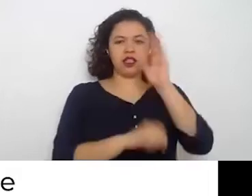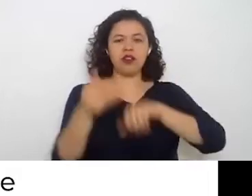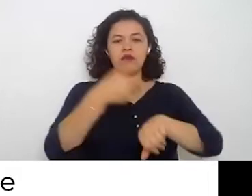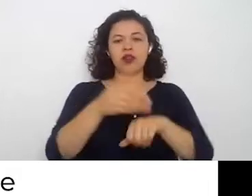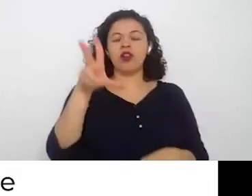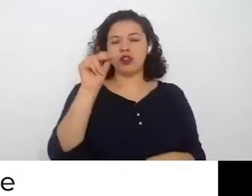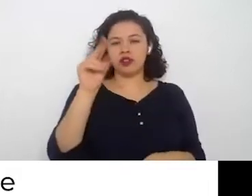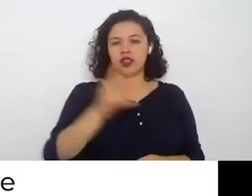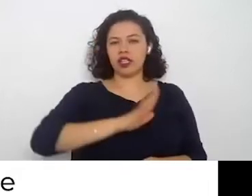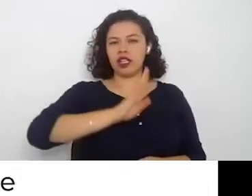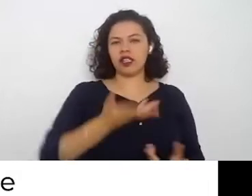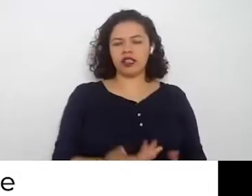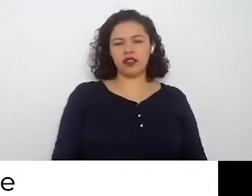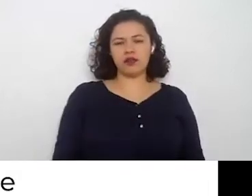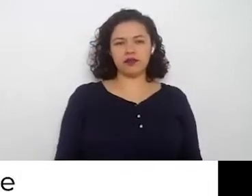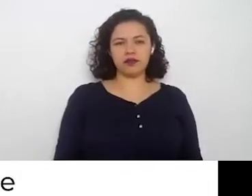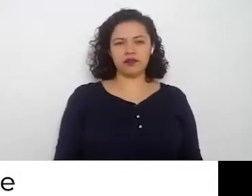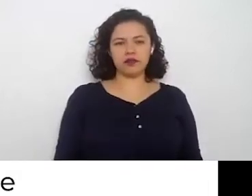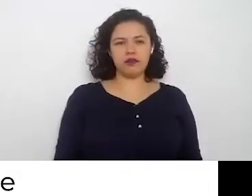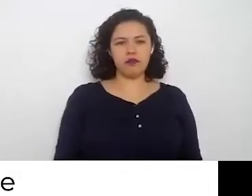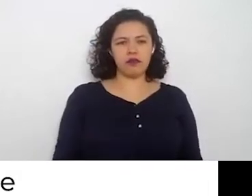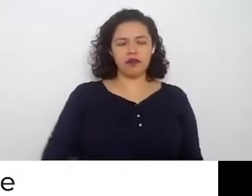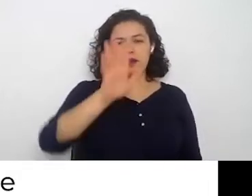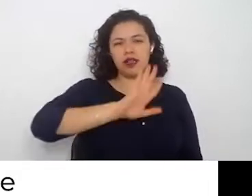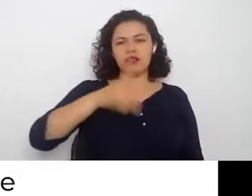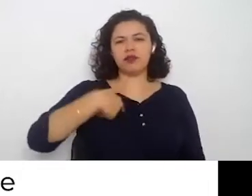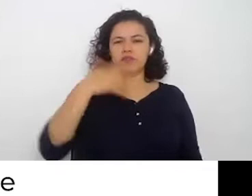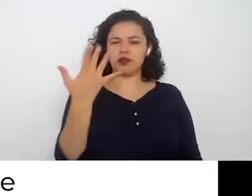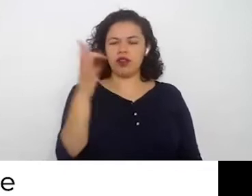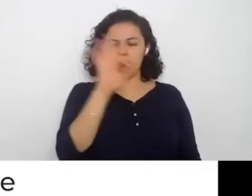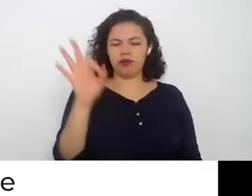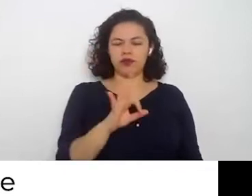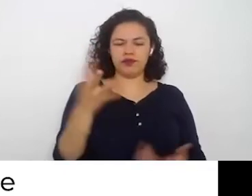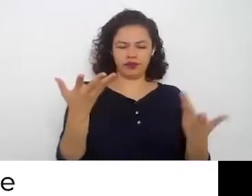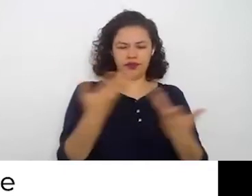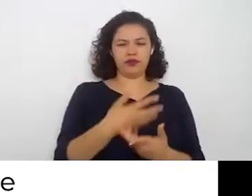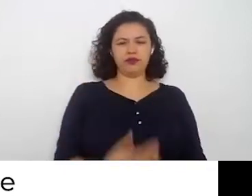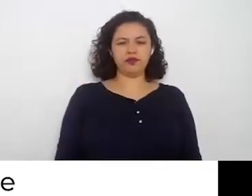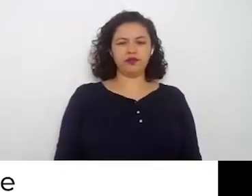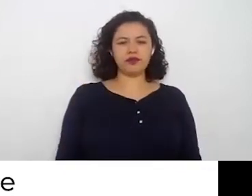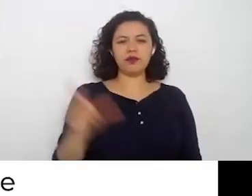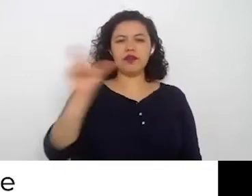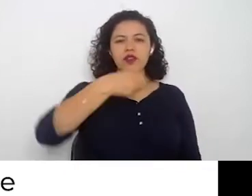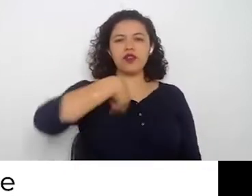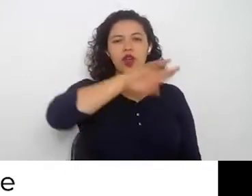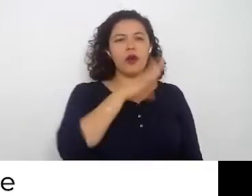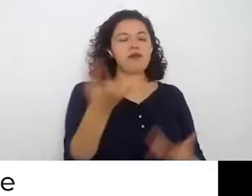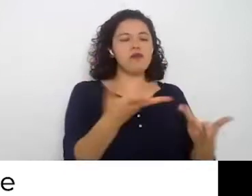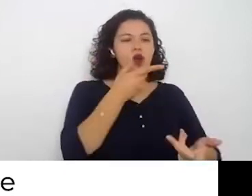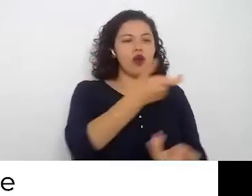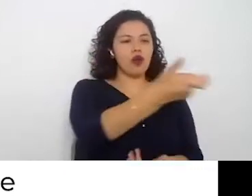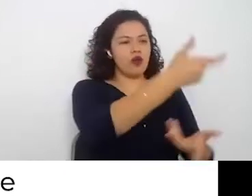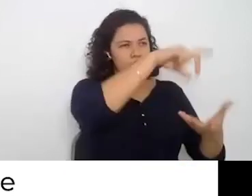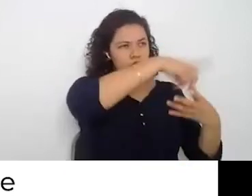pega a esta parte del 50%? Bueno, pues cuando tenemos operaciones simuladas, hay una lista,